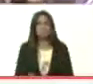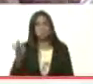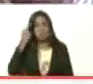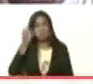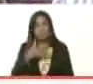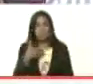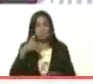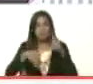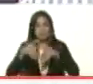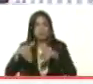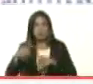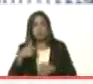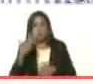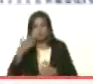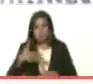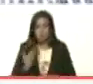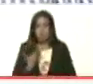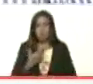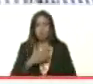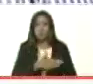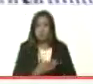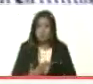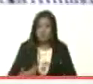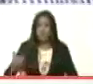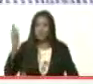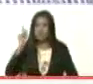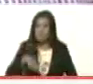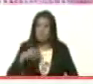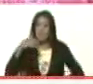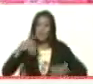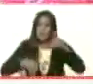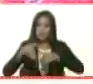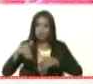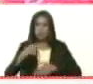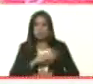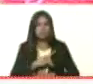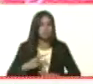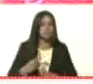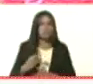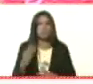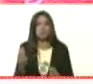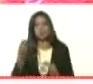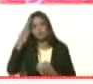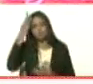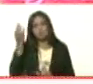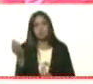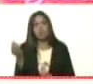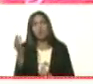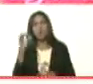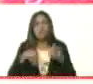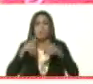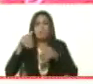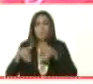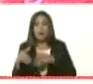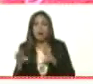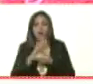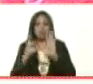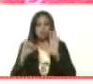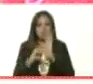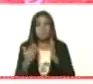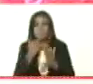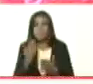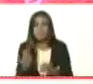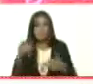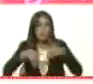elecciones. Yo quiero que haya elecciones también. Estoy deseoso de que el Consejo Nacional Electoral y la Constituyente convoquen